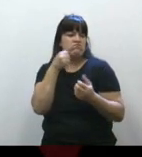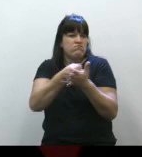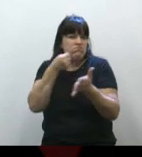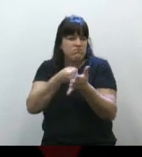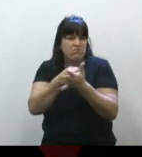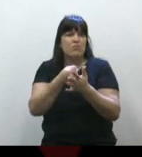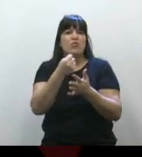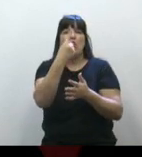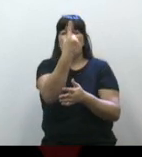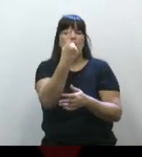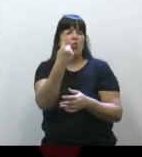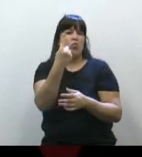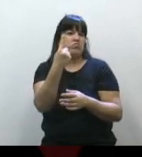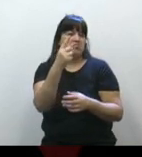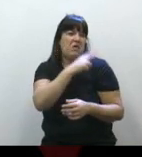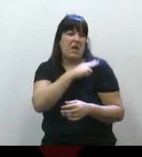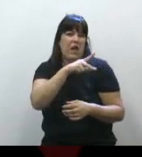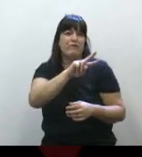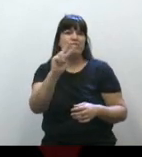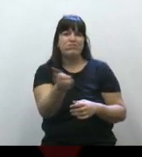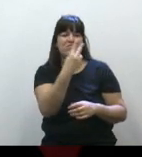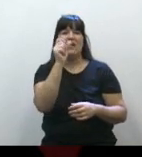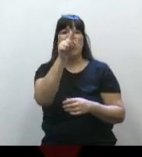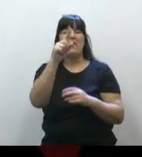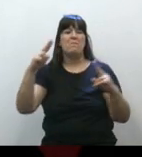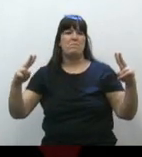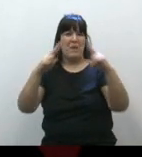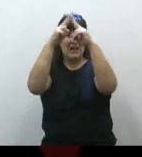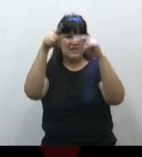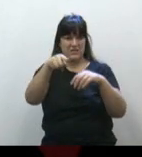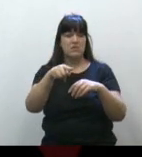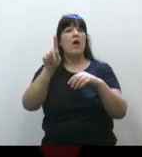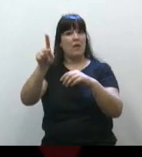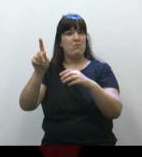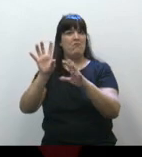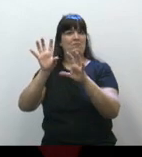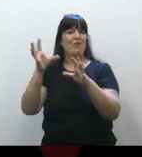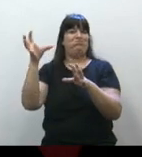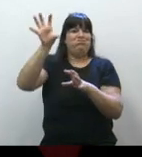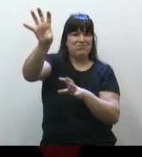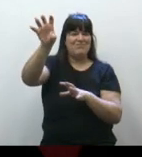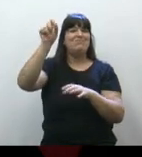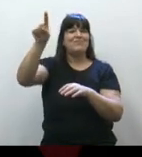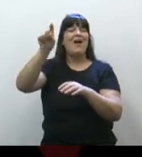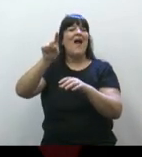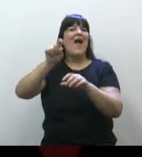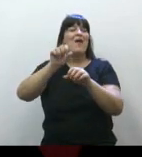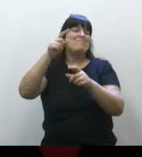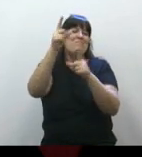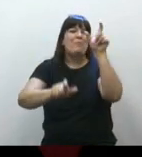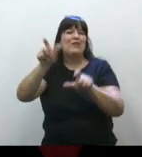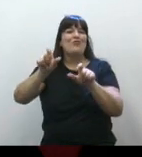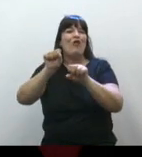asesinado en los calabozos de la gestapo en parís ahí está sin bombear en el panteón de los héroes y